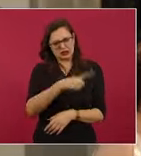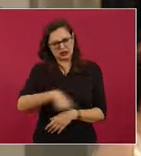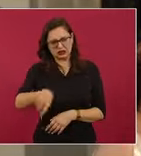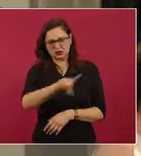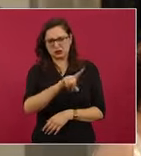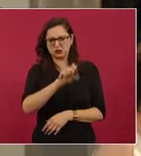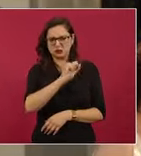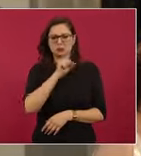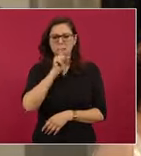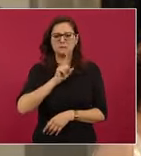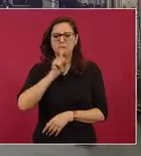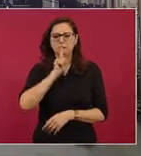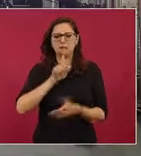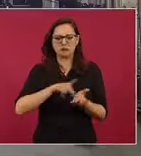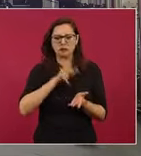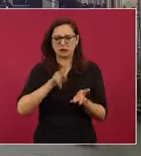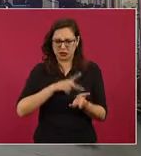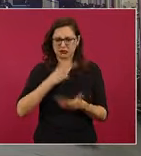falsas, presidente?